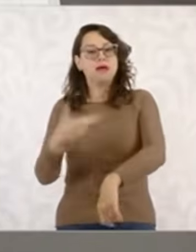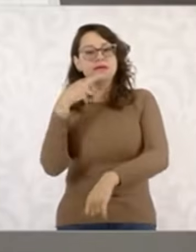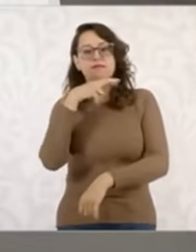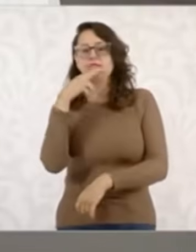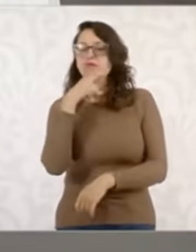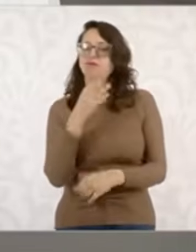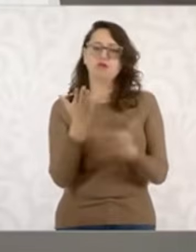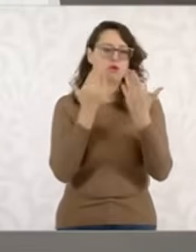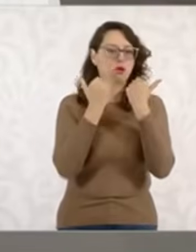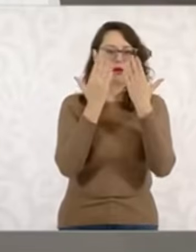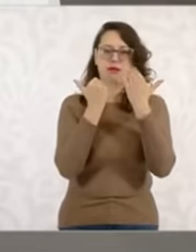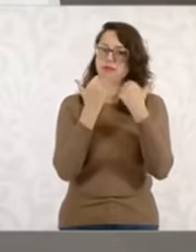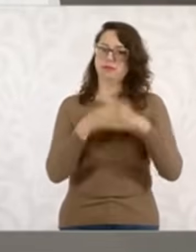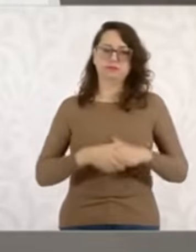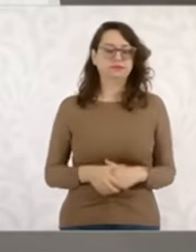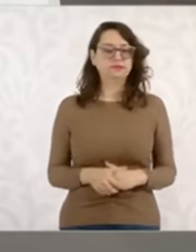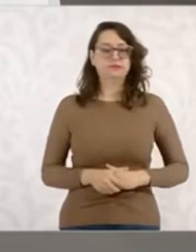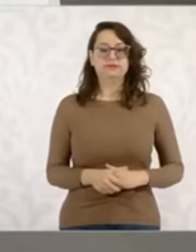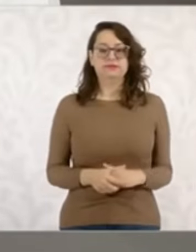Rodrigo.